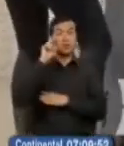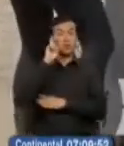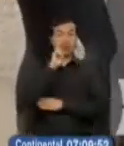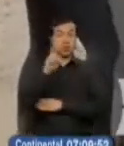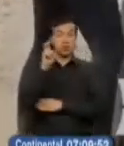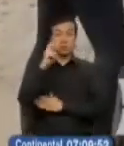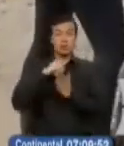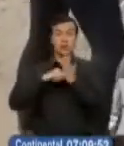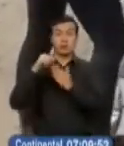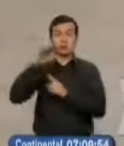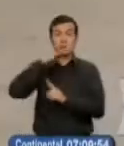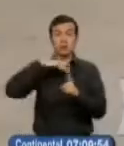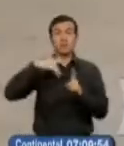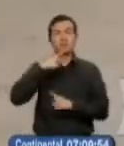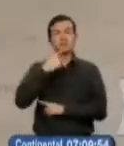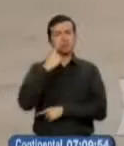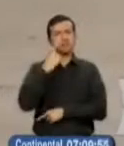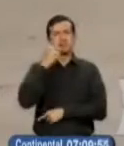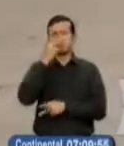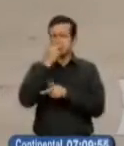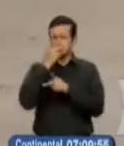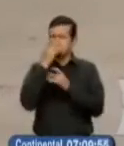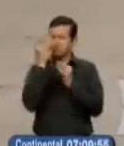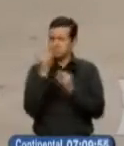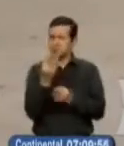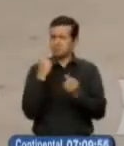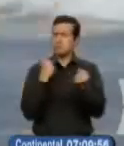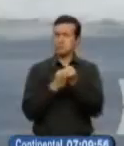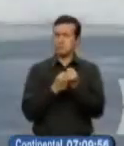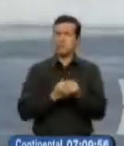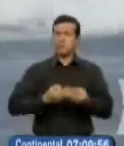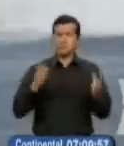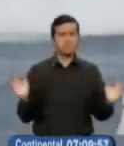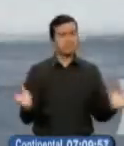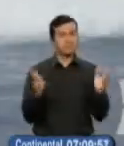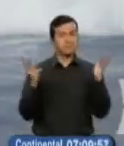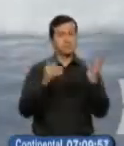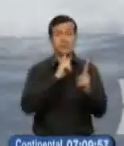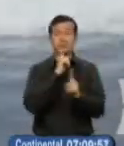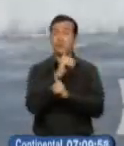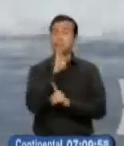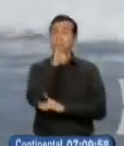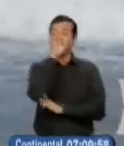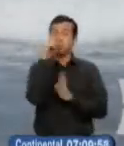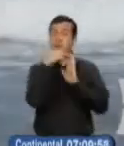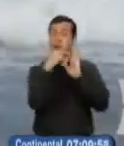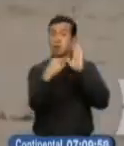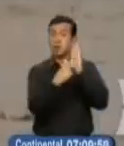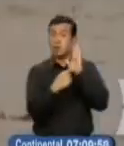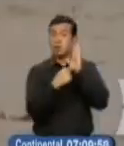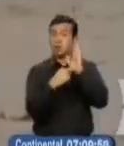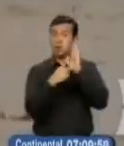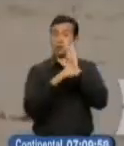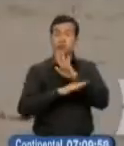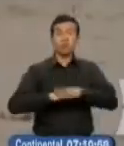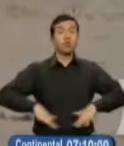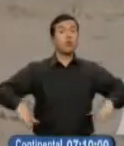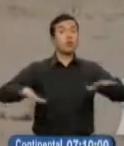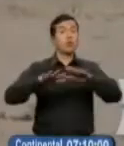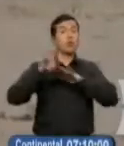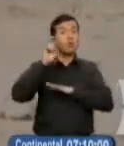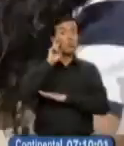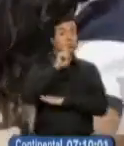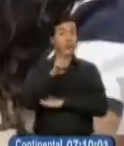Ambiente avalaron la actividad en las playas, con el propósito de que se establezca como regla en cada punto turístico del país y que